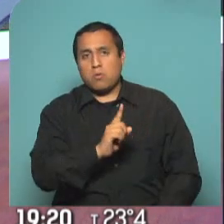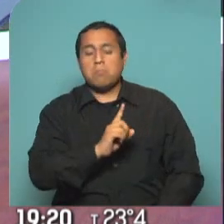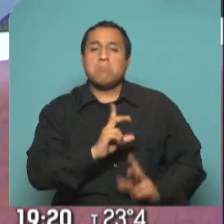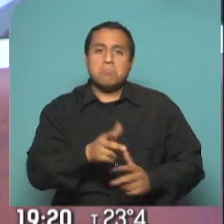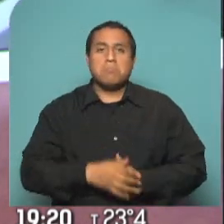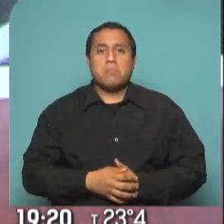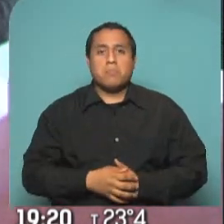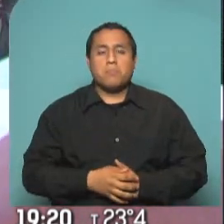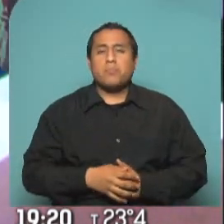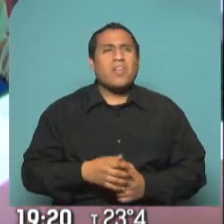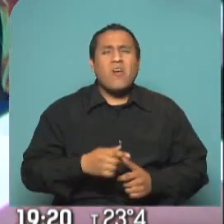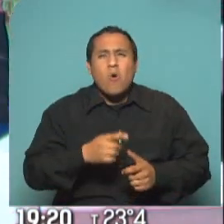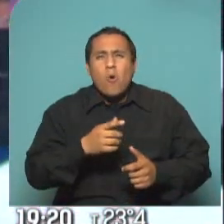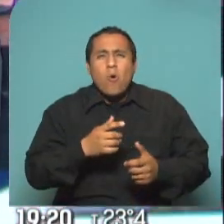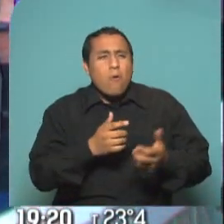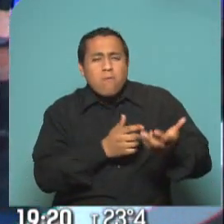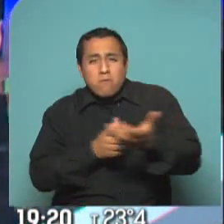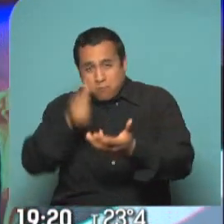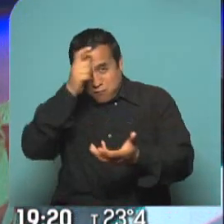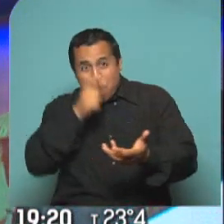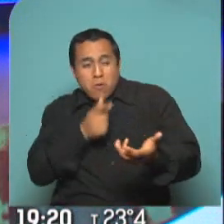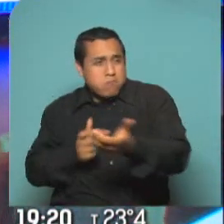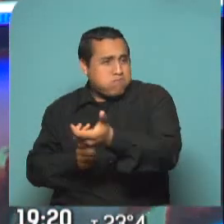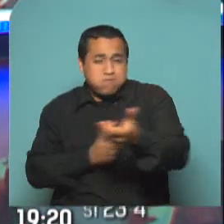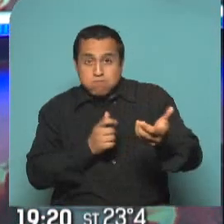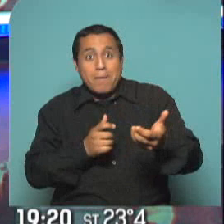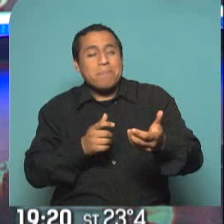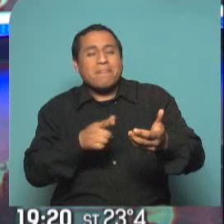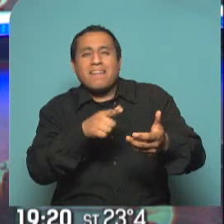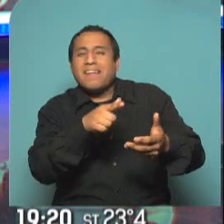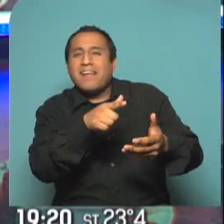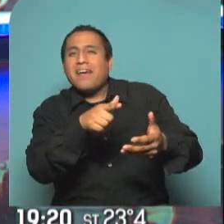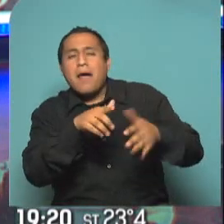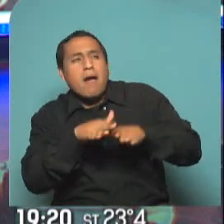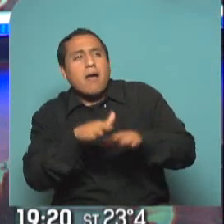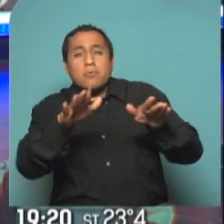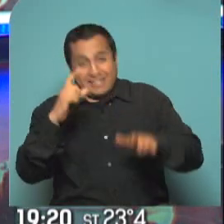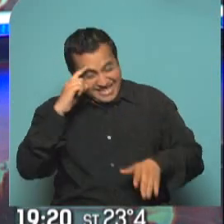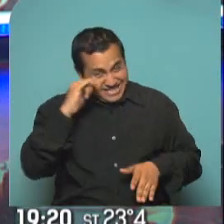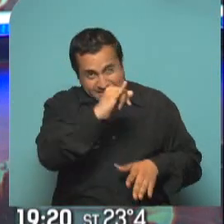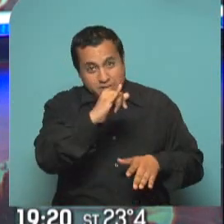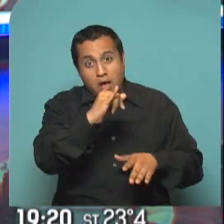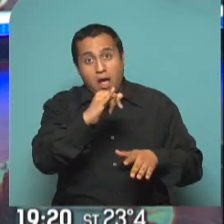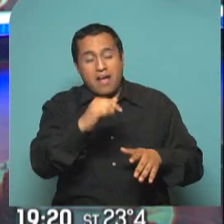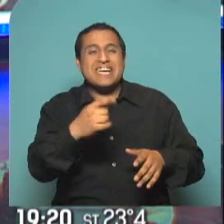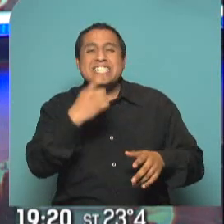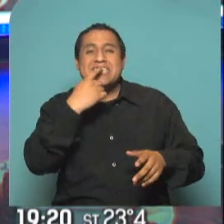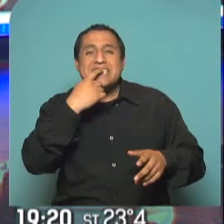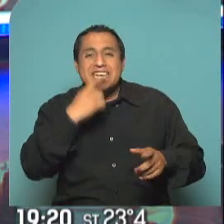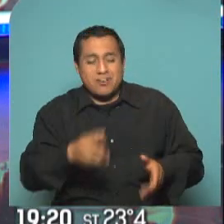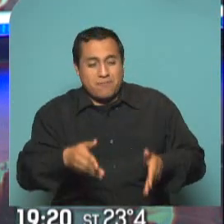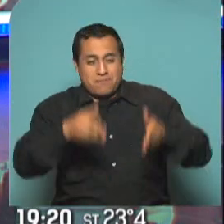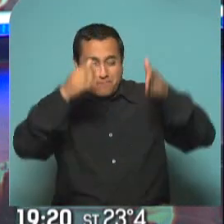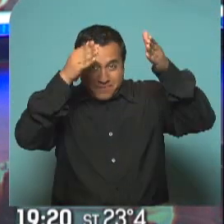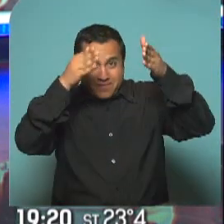Varias dotaciones de bomberos trabajan en este momento en el Aeropuerto Internacional de Ezeiza, un andamio que cayó y ha generado este derrumbe que, como